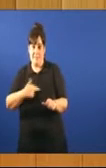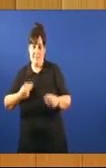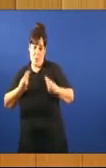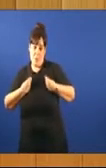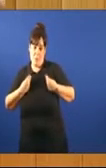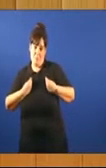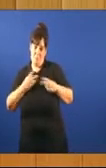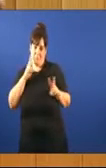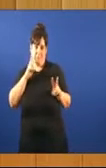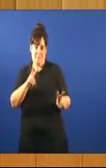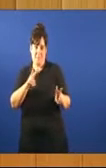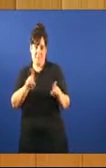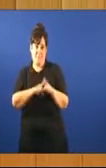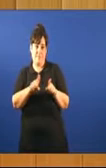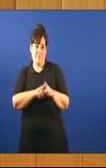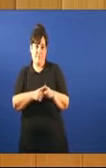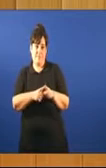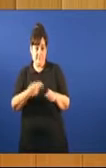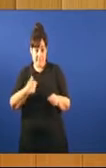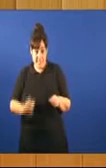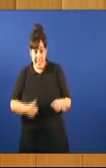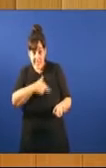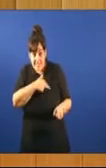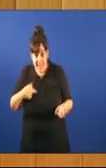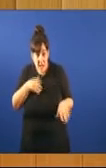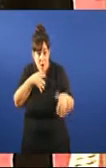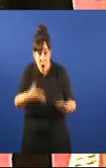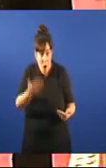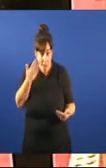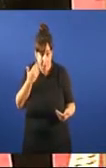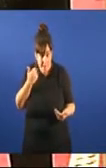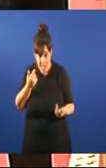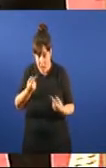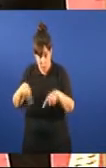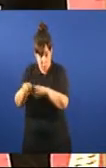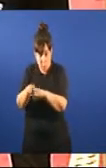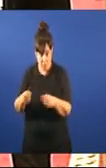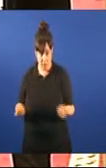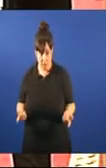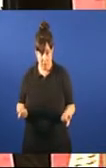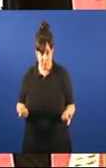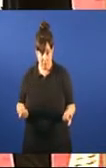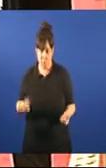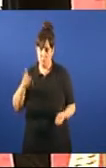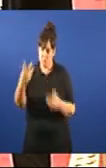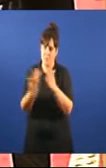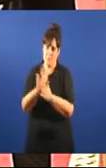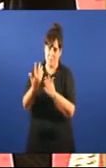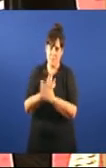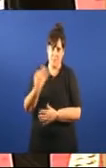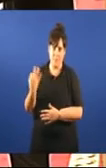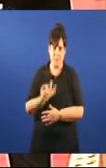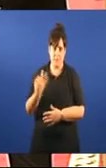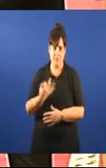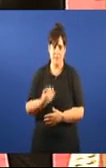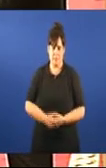Partido Popular ten convertido o Concello de Santiago. Ten que explicar iso se quere dignificar a política. Pero mire, dicía que